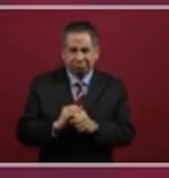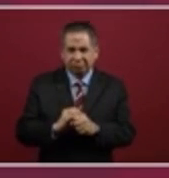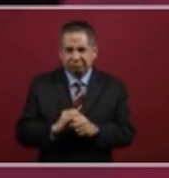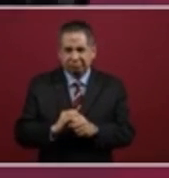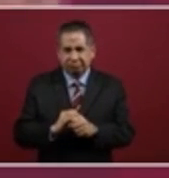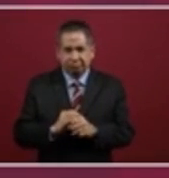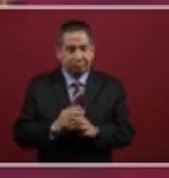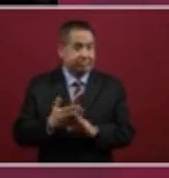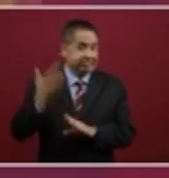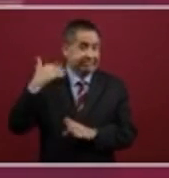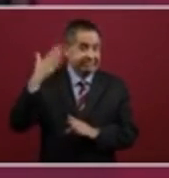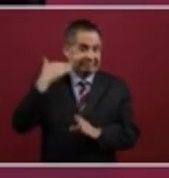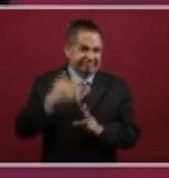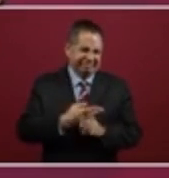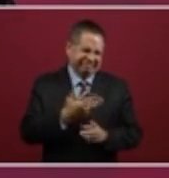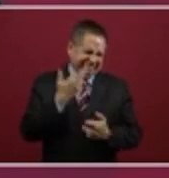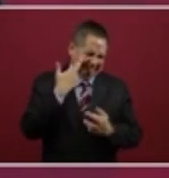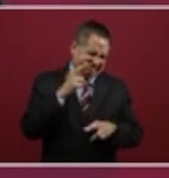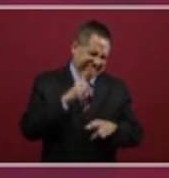Los que estaban